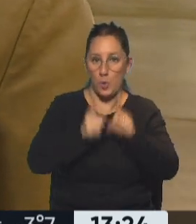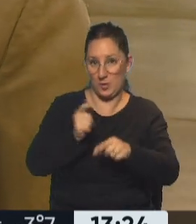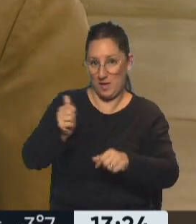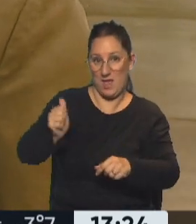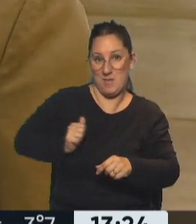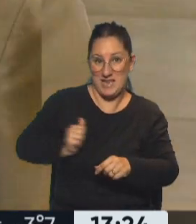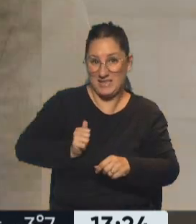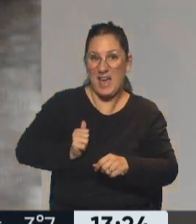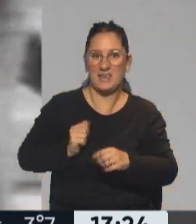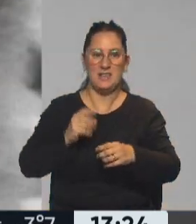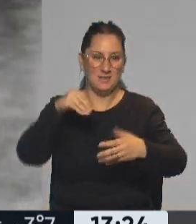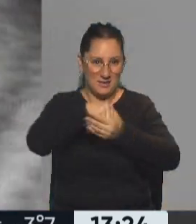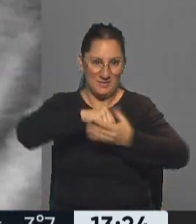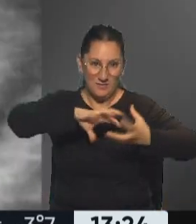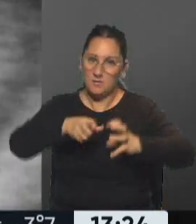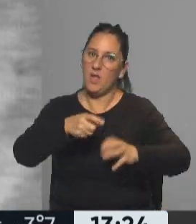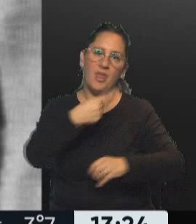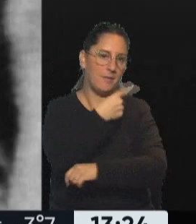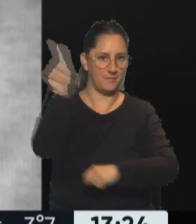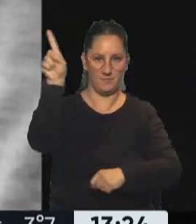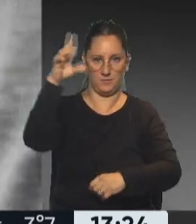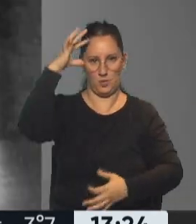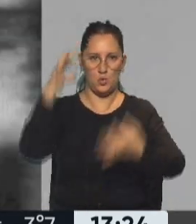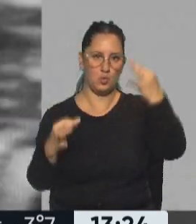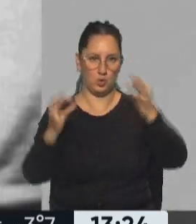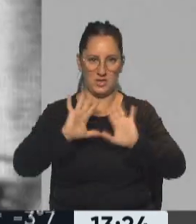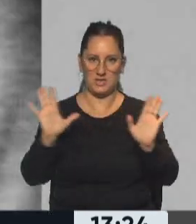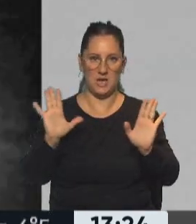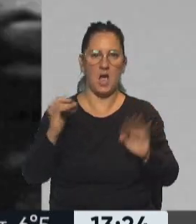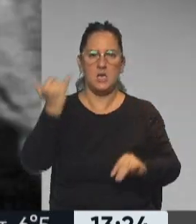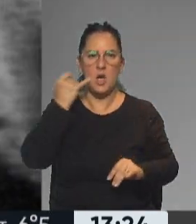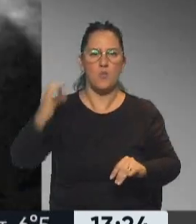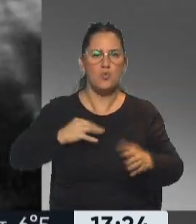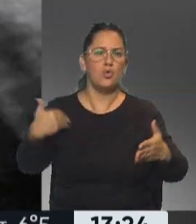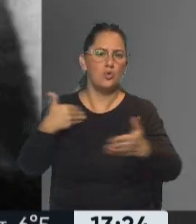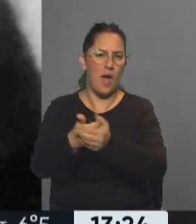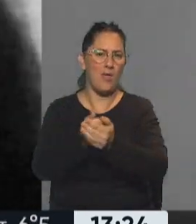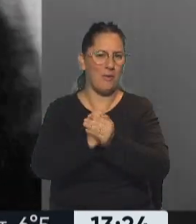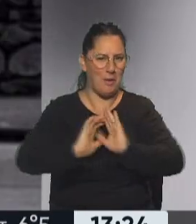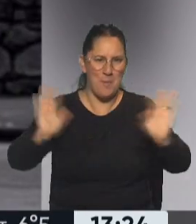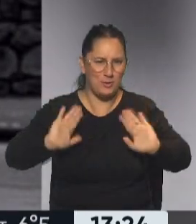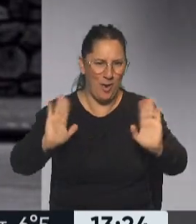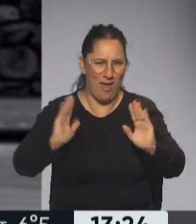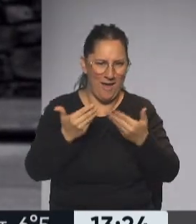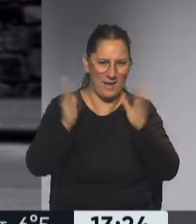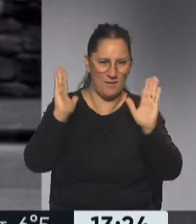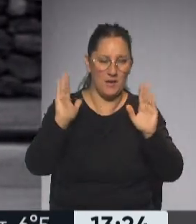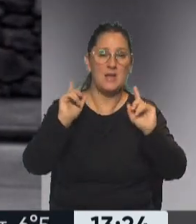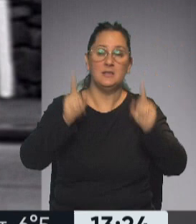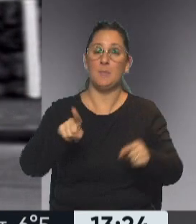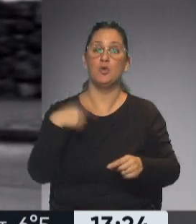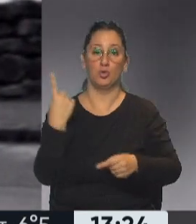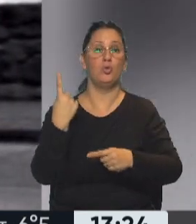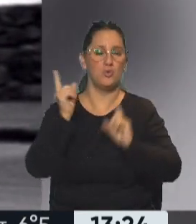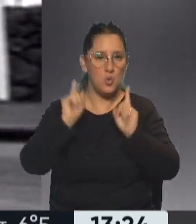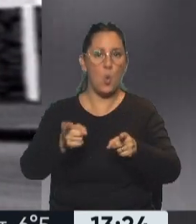el terrorismo de Estado, tienen que dar cuenta en la justicia y han pasado muchos años de impunidad. Por otro lado, no dejamos de festejar